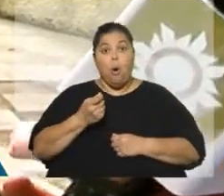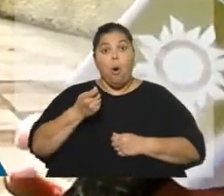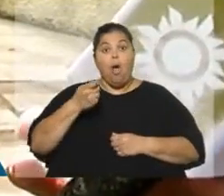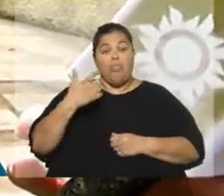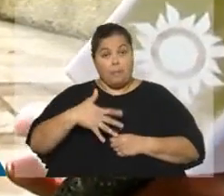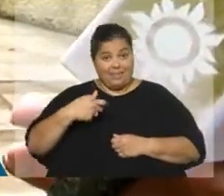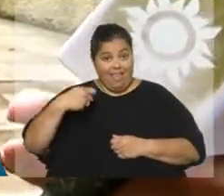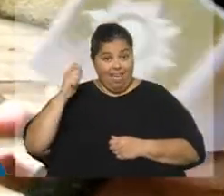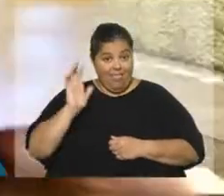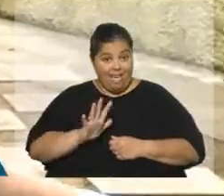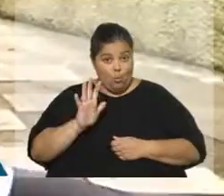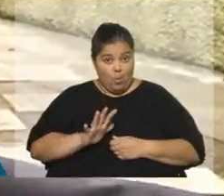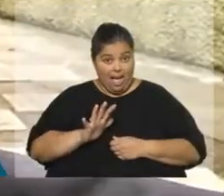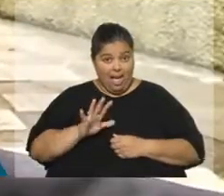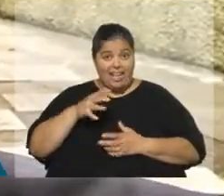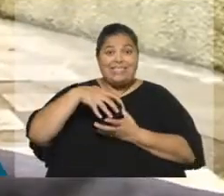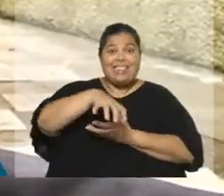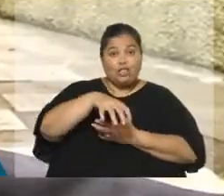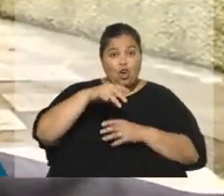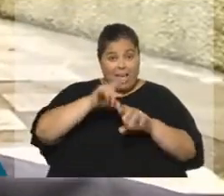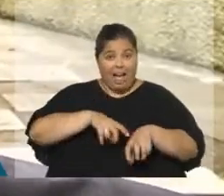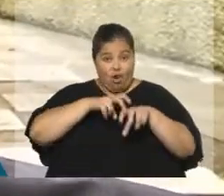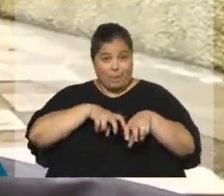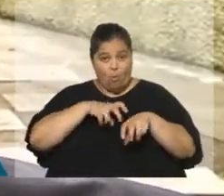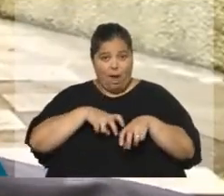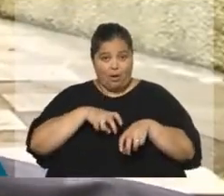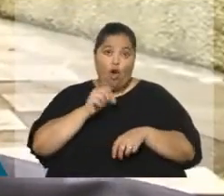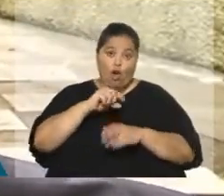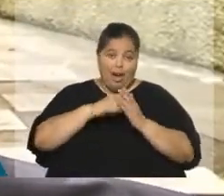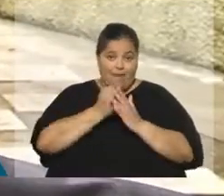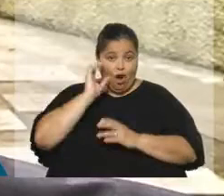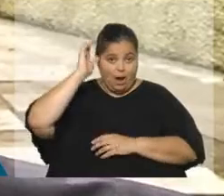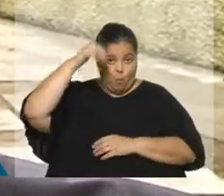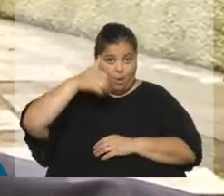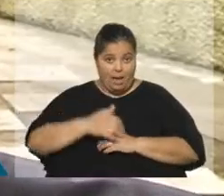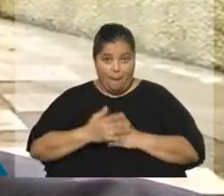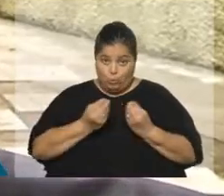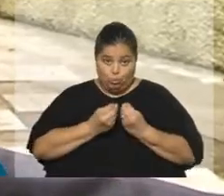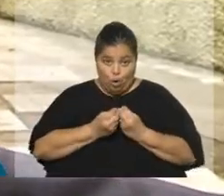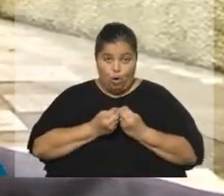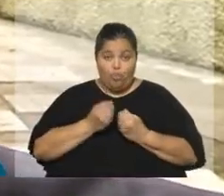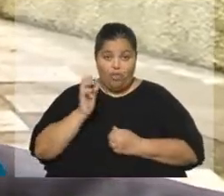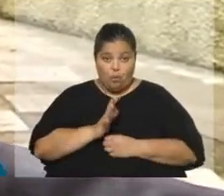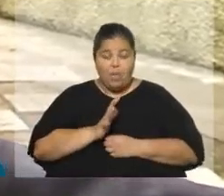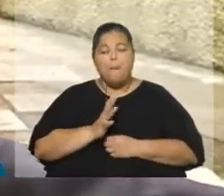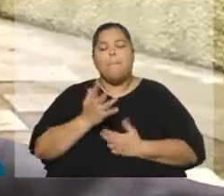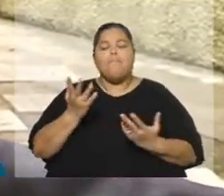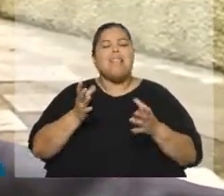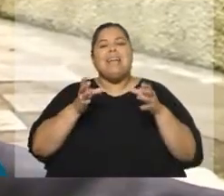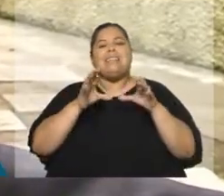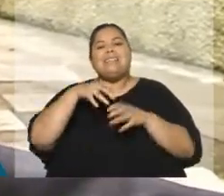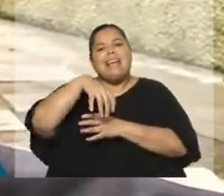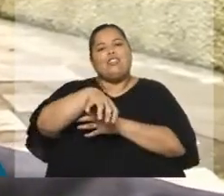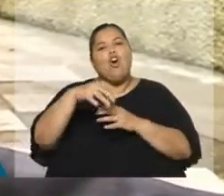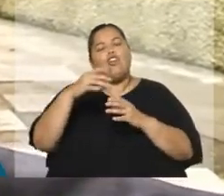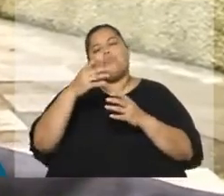endeudamiento del sector agropecuario con el BRU? Bueno, el endeudamiento, sí, digo, en la medida que el sector agropecuario, como todos sabemos,